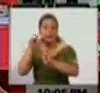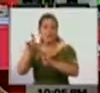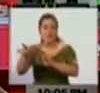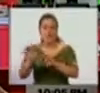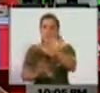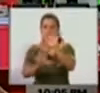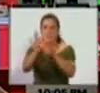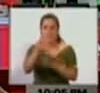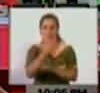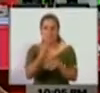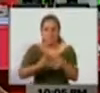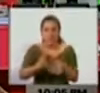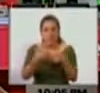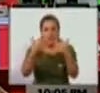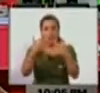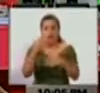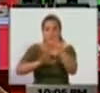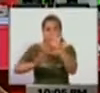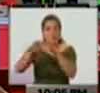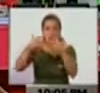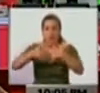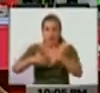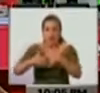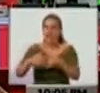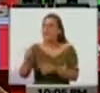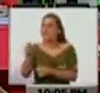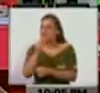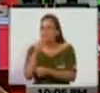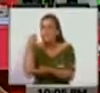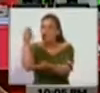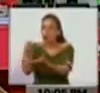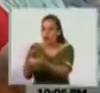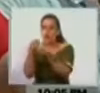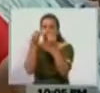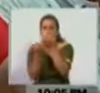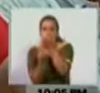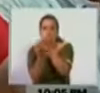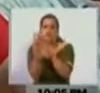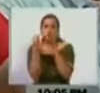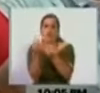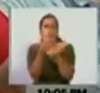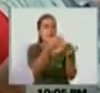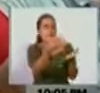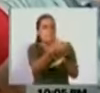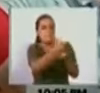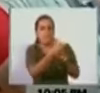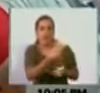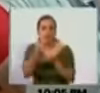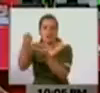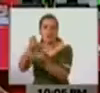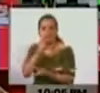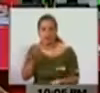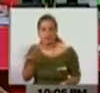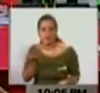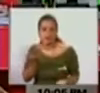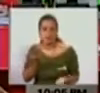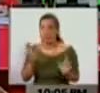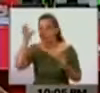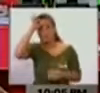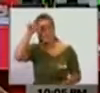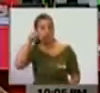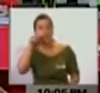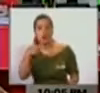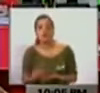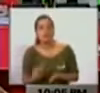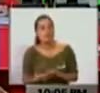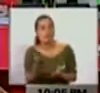Figueroa, que no tiene justificación de los fondos recibidos. Según lo que yo escuché, que le llega un patriota cooperante y no dijo.